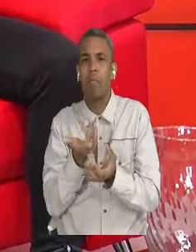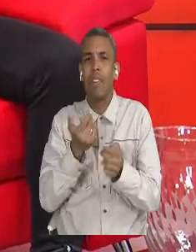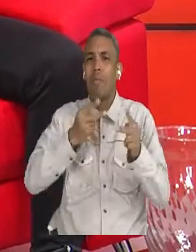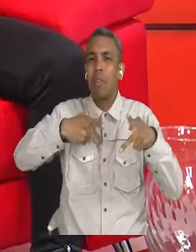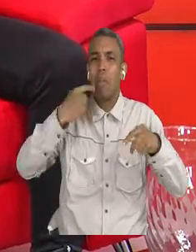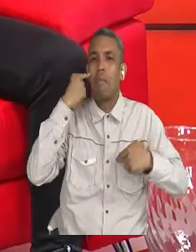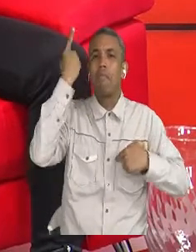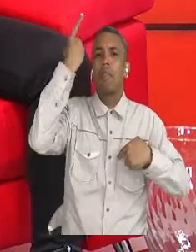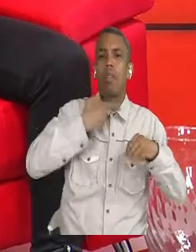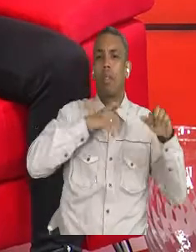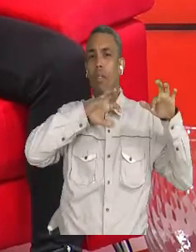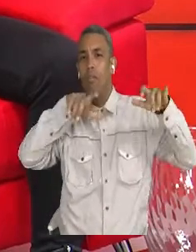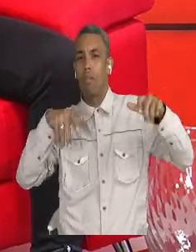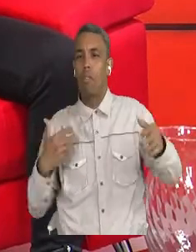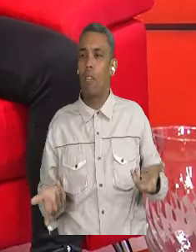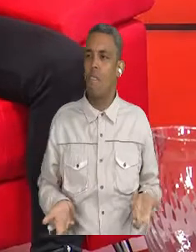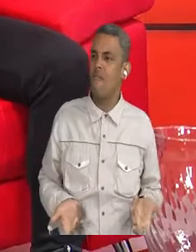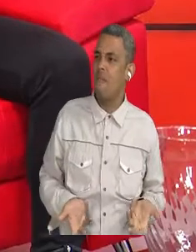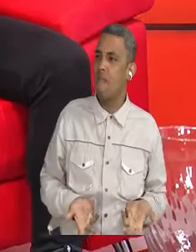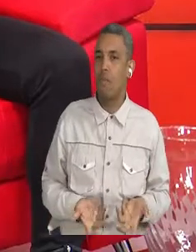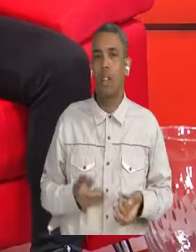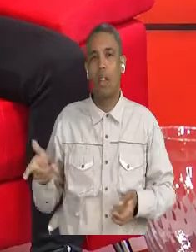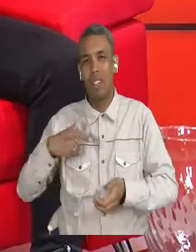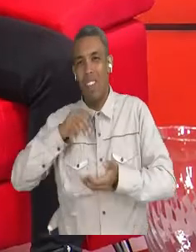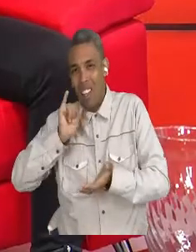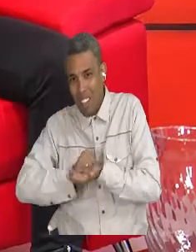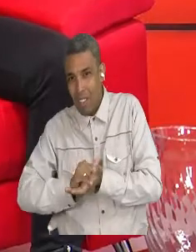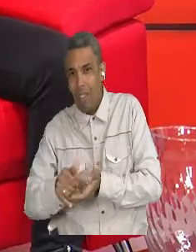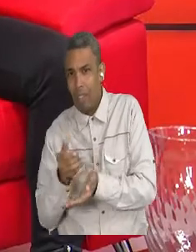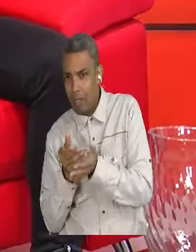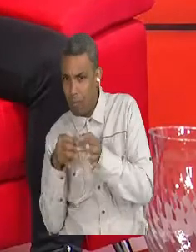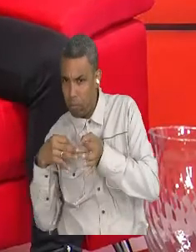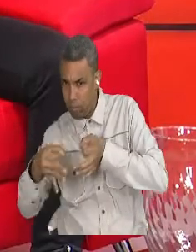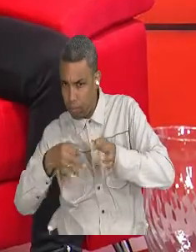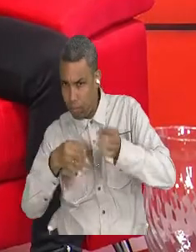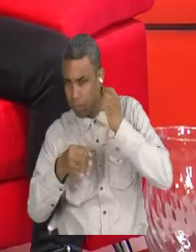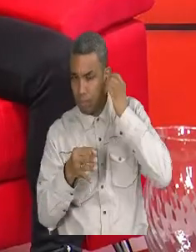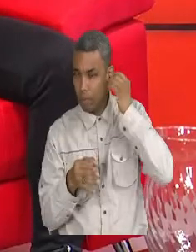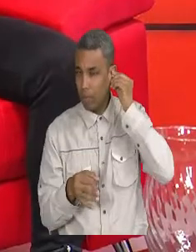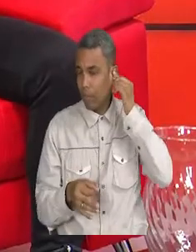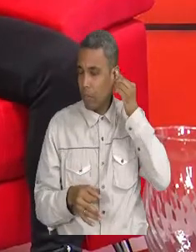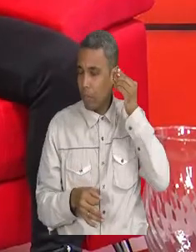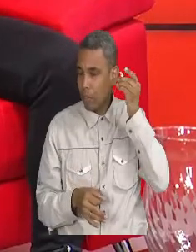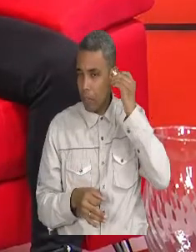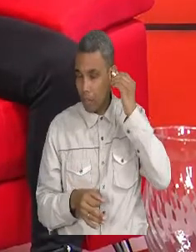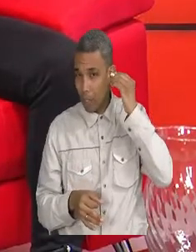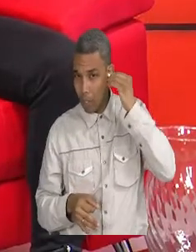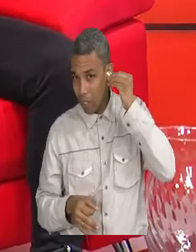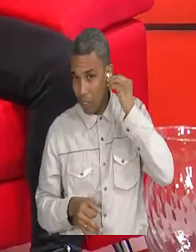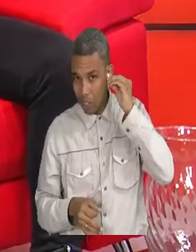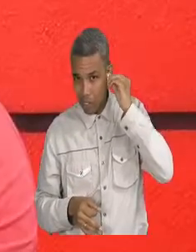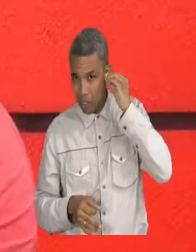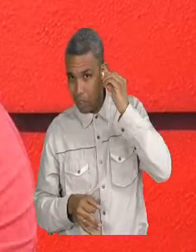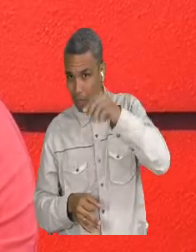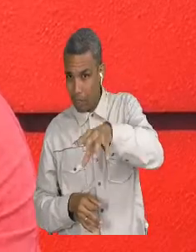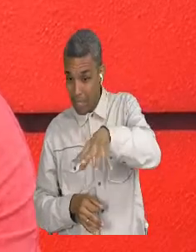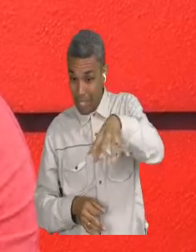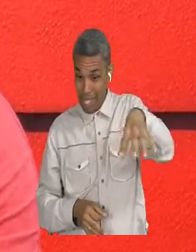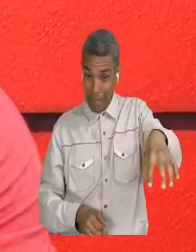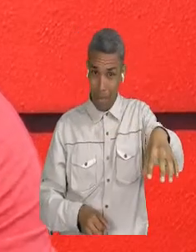cómo vamos a trabajar, cuáles son los ejercicios y cómo es la guía durante el trabajo. Sigue la zona de fuerza, que es prácticamente la zona más grande, donde